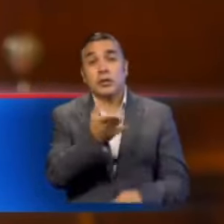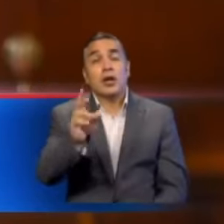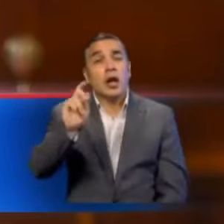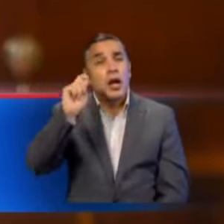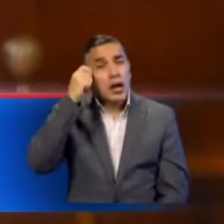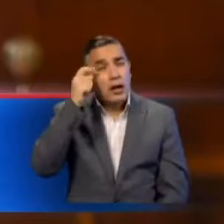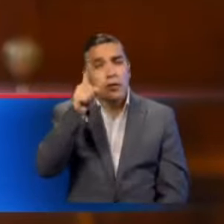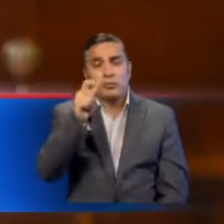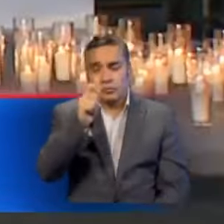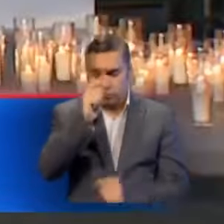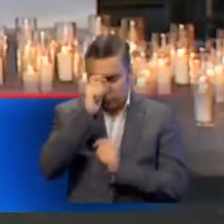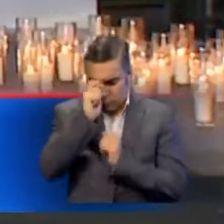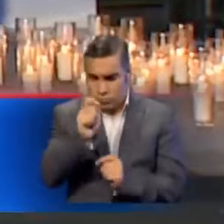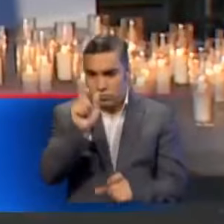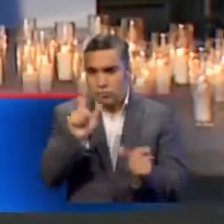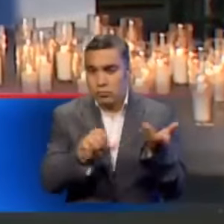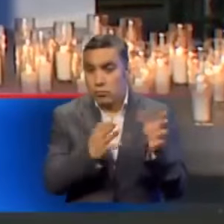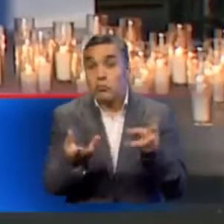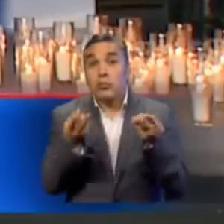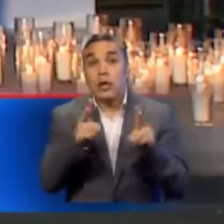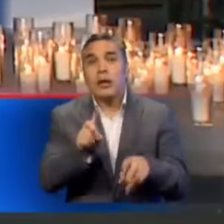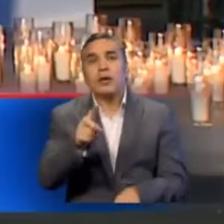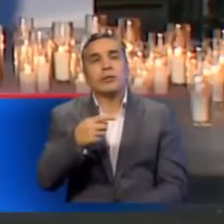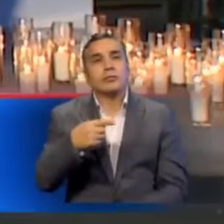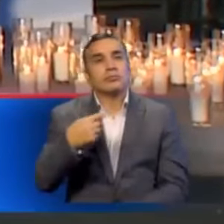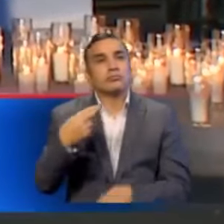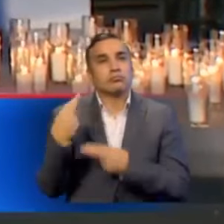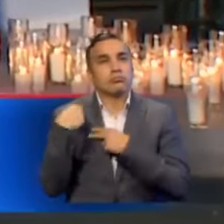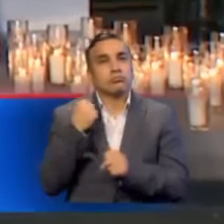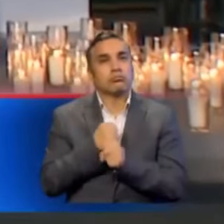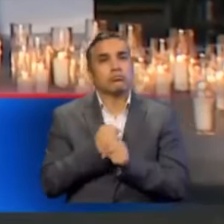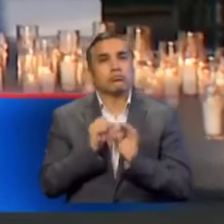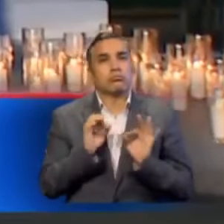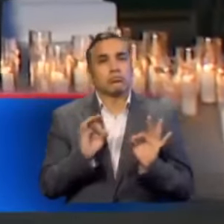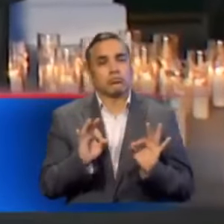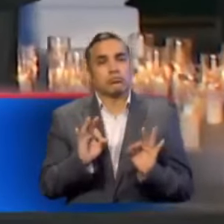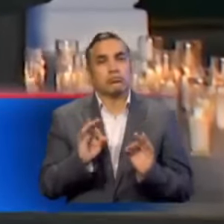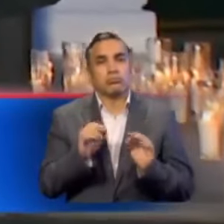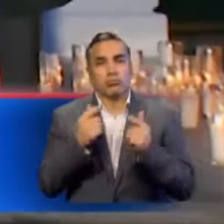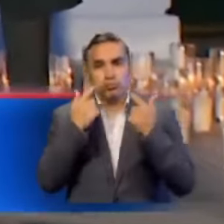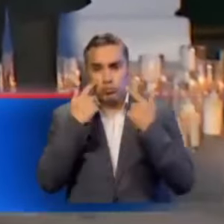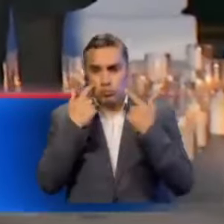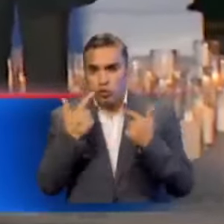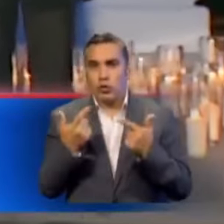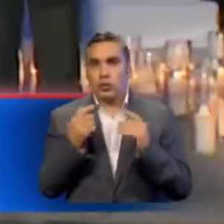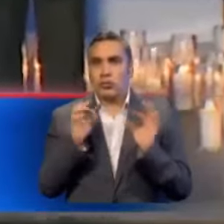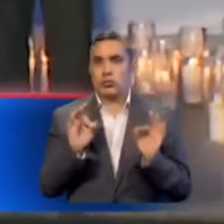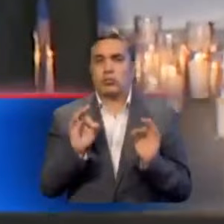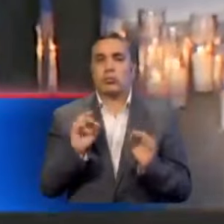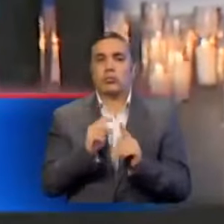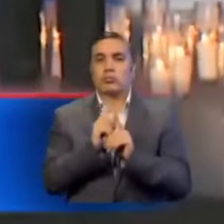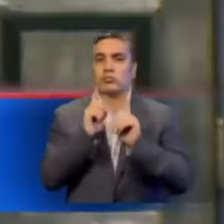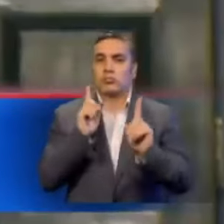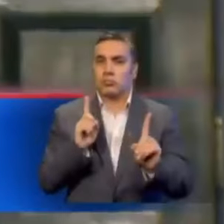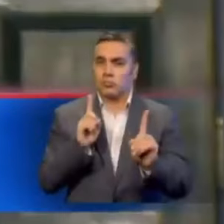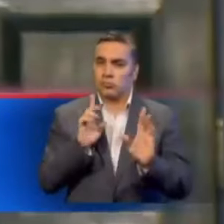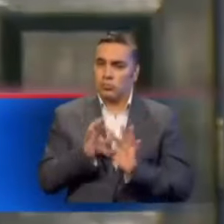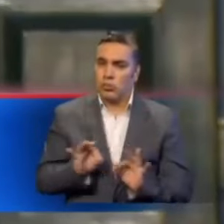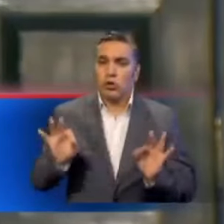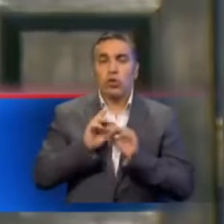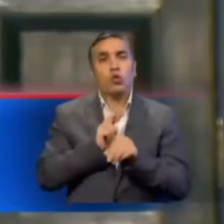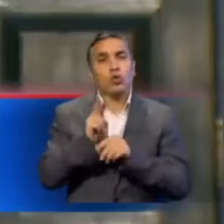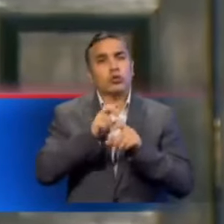los fallecidos, pero también a mostrar determinación, y les pidió que permanezcan vigilantes, que mantengan la distancia social, que